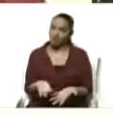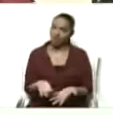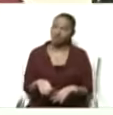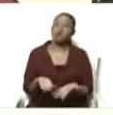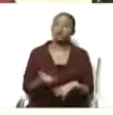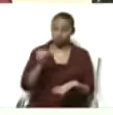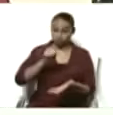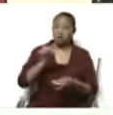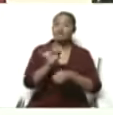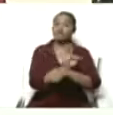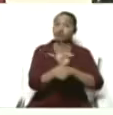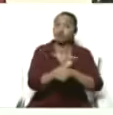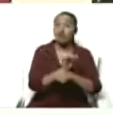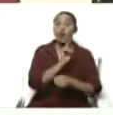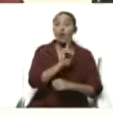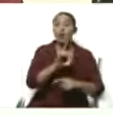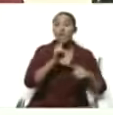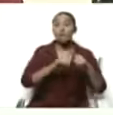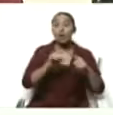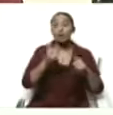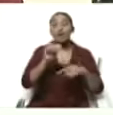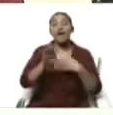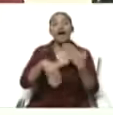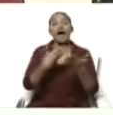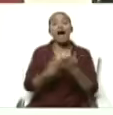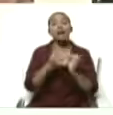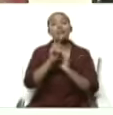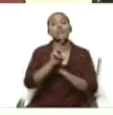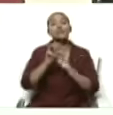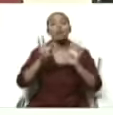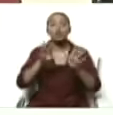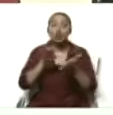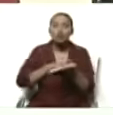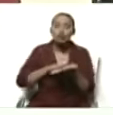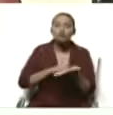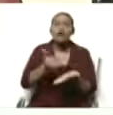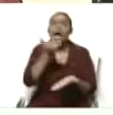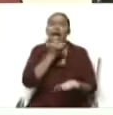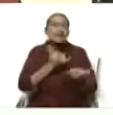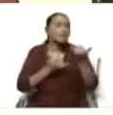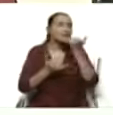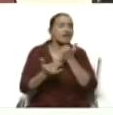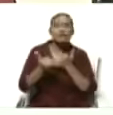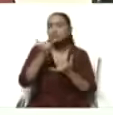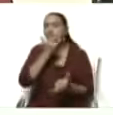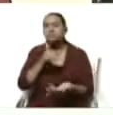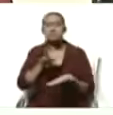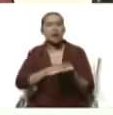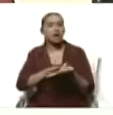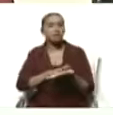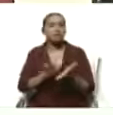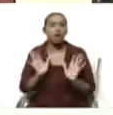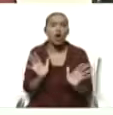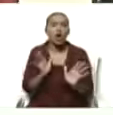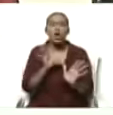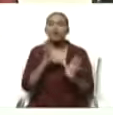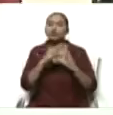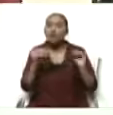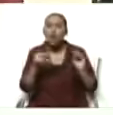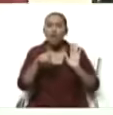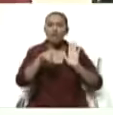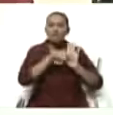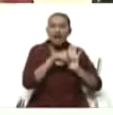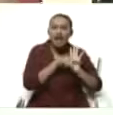al 28 nosotros corregimos dimos todos los errores que haya todos los errores todas las Cómo se llama las deficiencias que